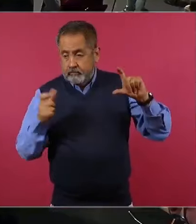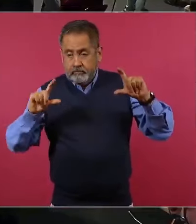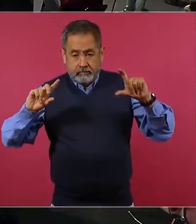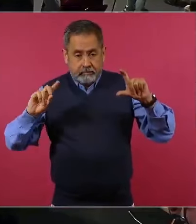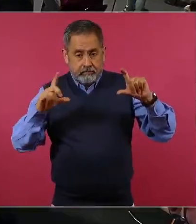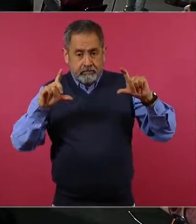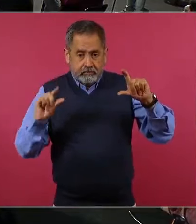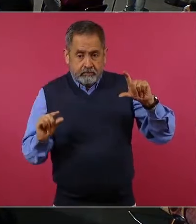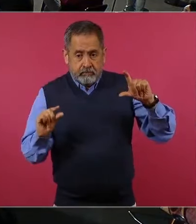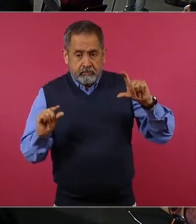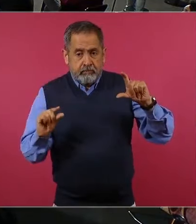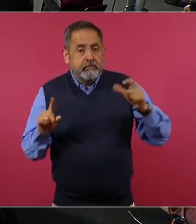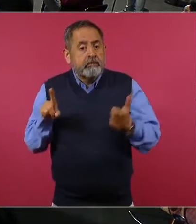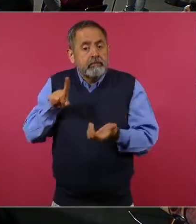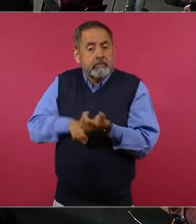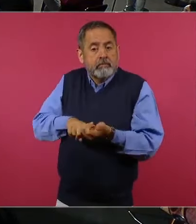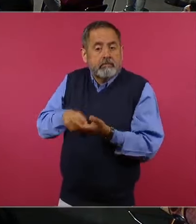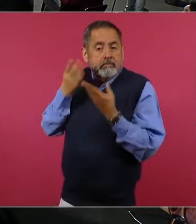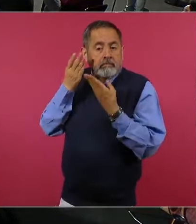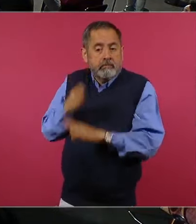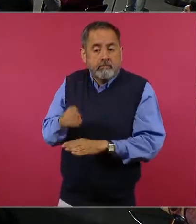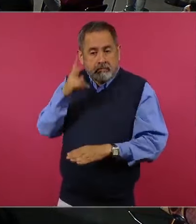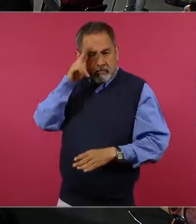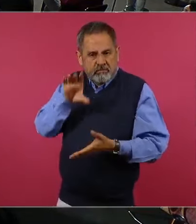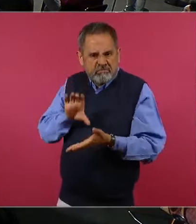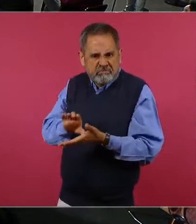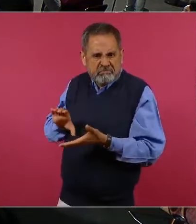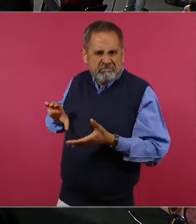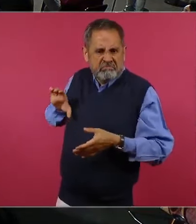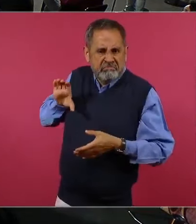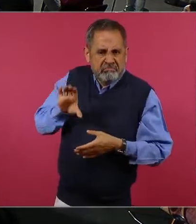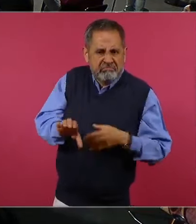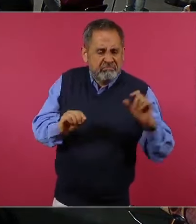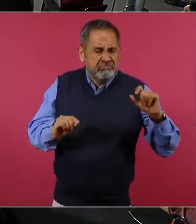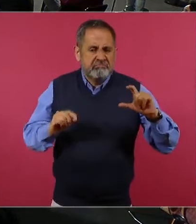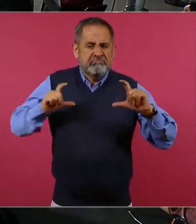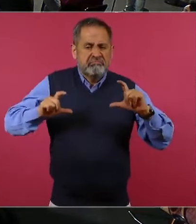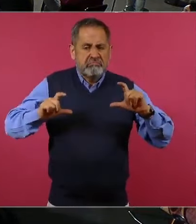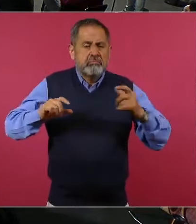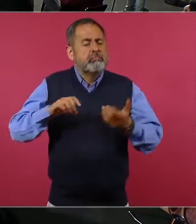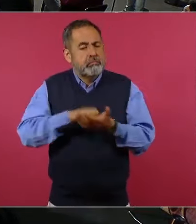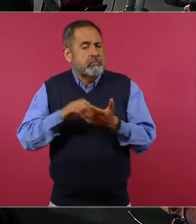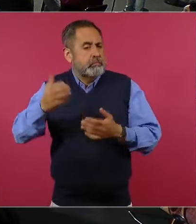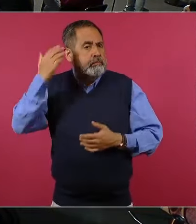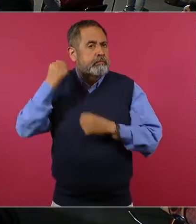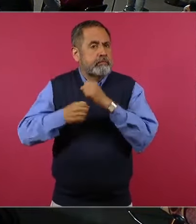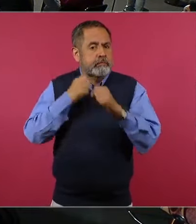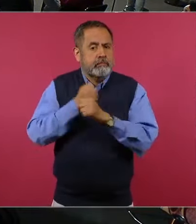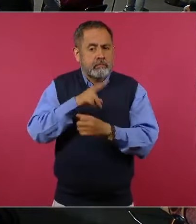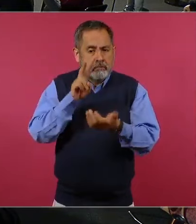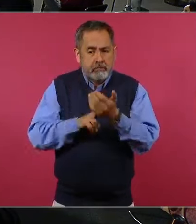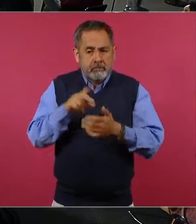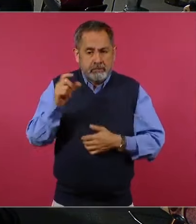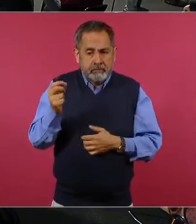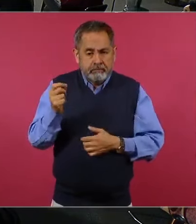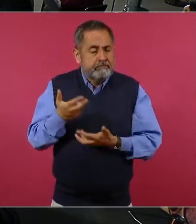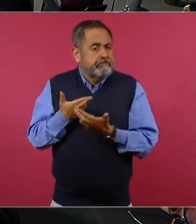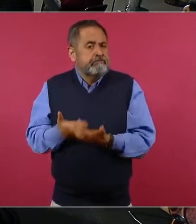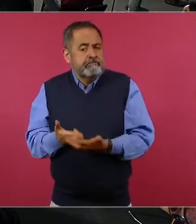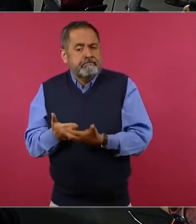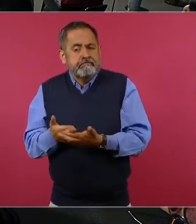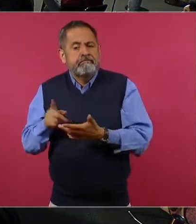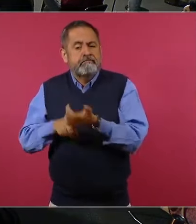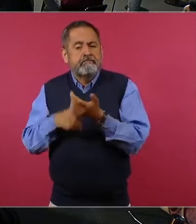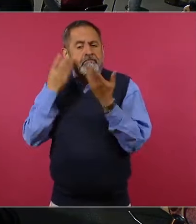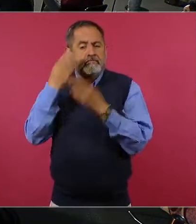tiene remanentes. Entonces, en el 2020 tuvo remanentes y